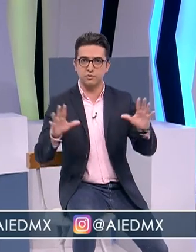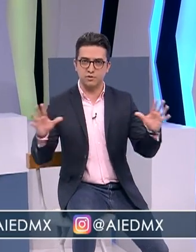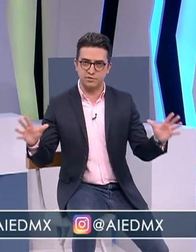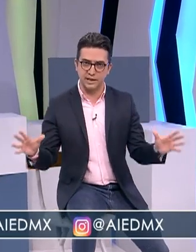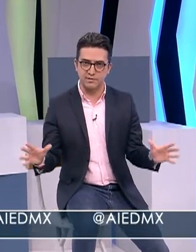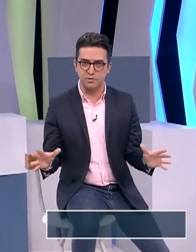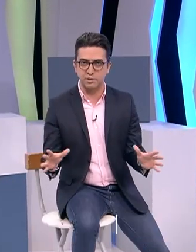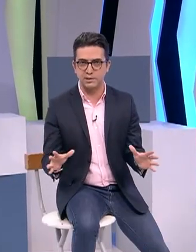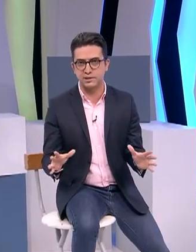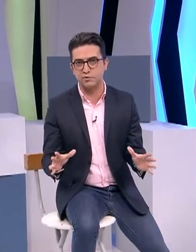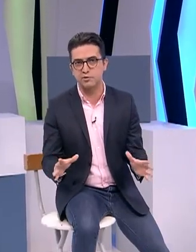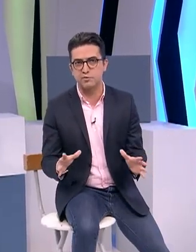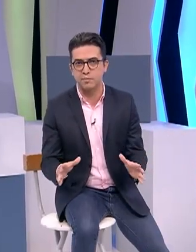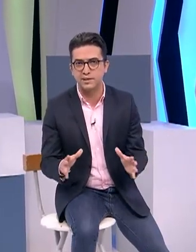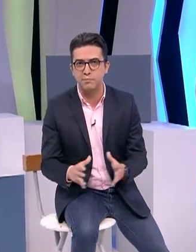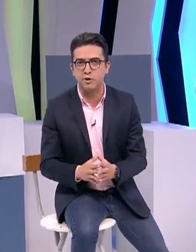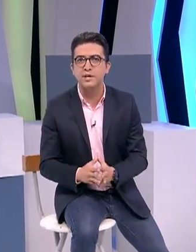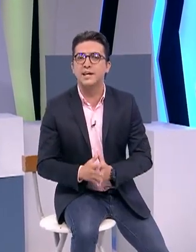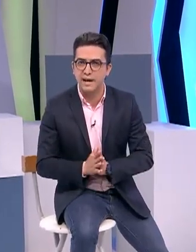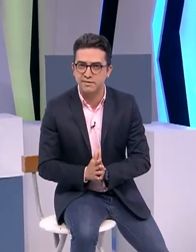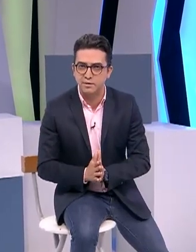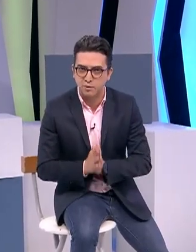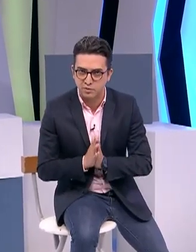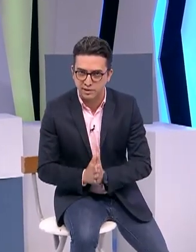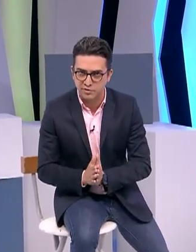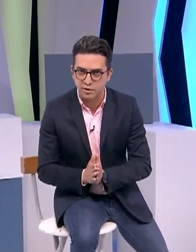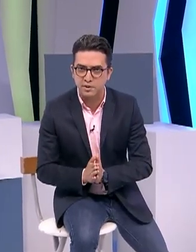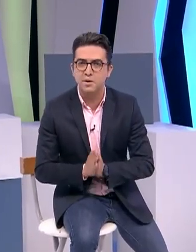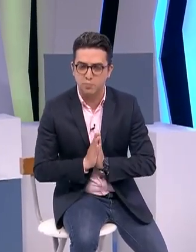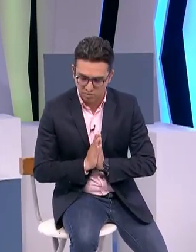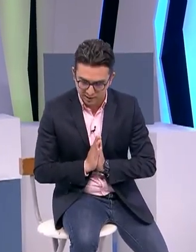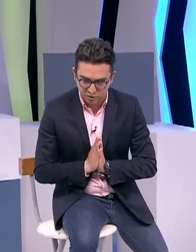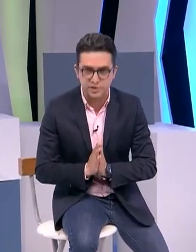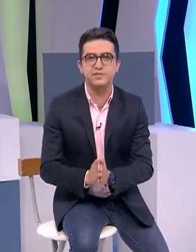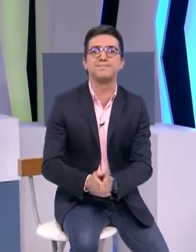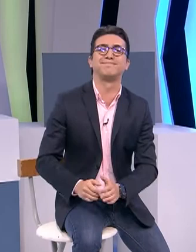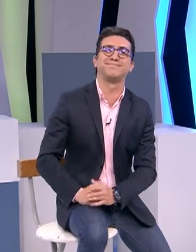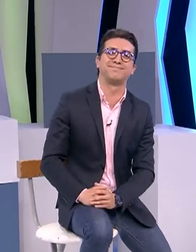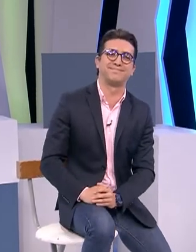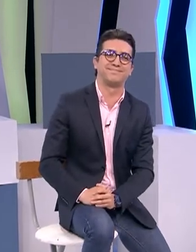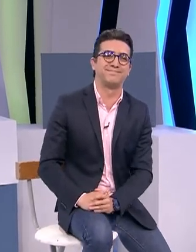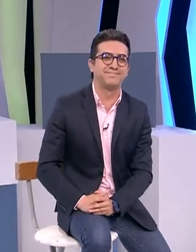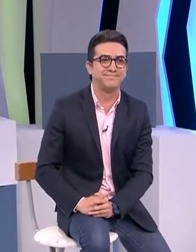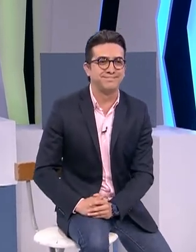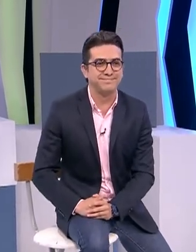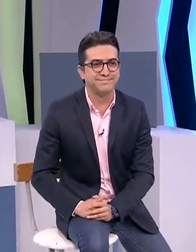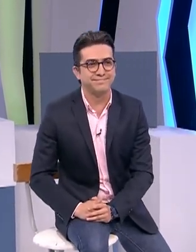de todos los que hacen posible este esfuerzo informativo, gracias por su atención. Muy buenas noches.